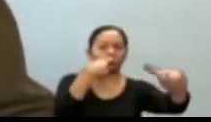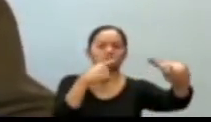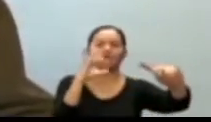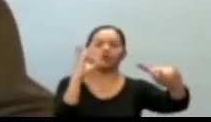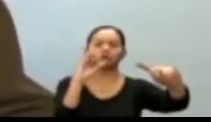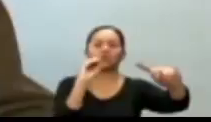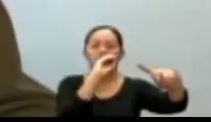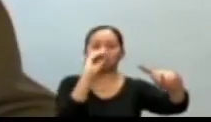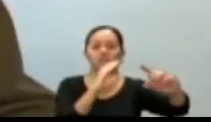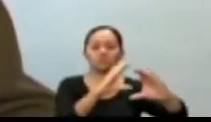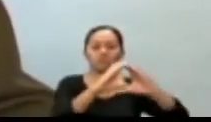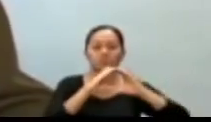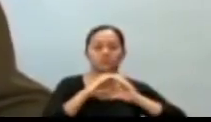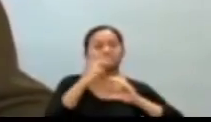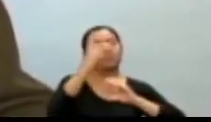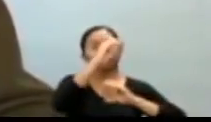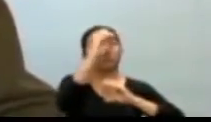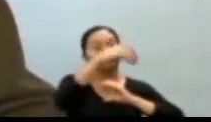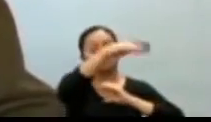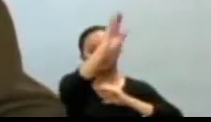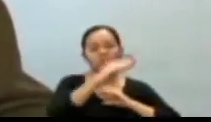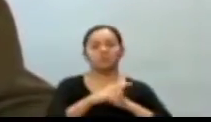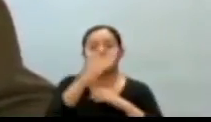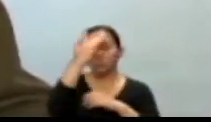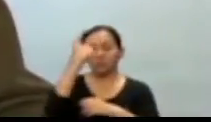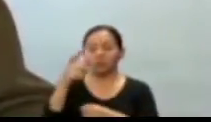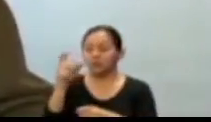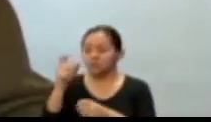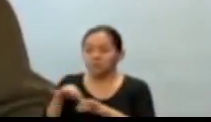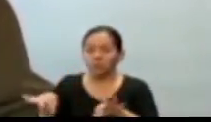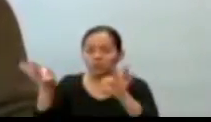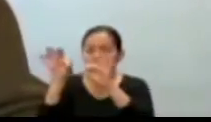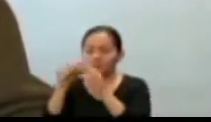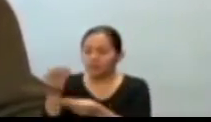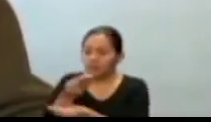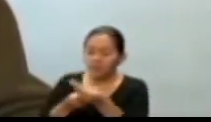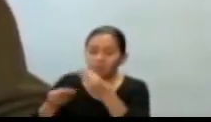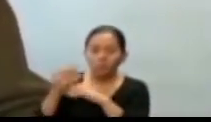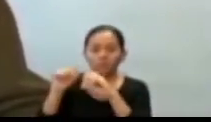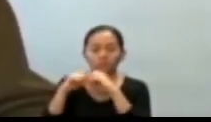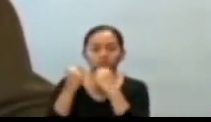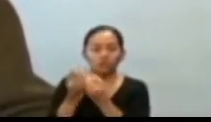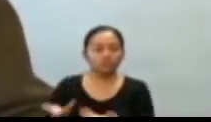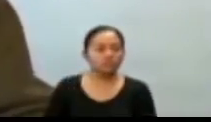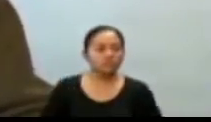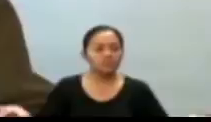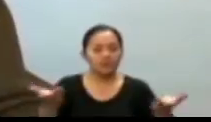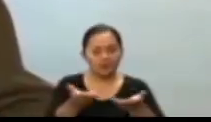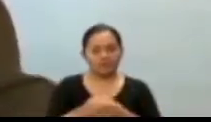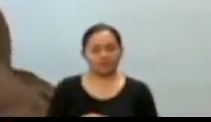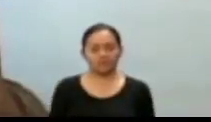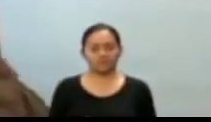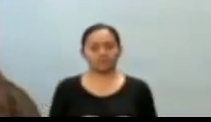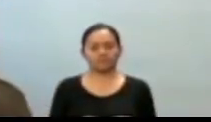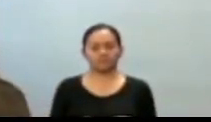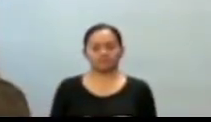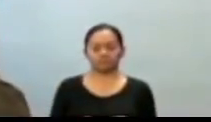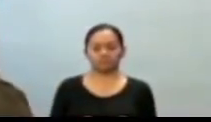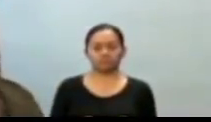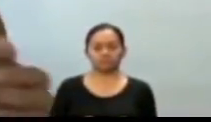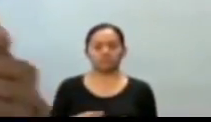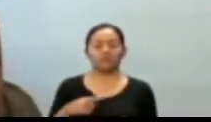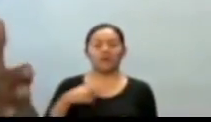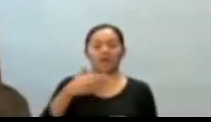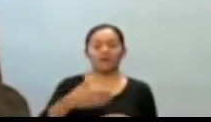económica, principalmente para pagar la deuda social. Lo hemos hecho de manera muy efectiva. Los avances en